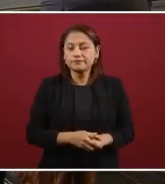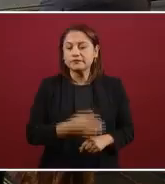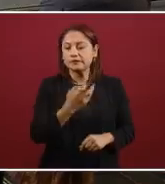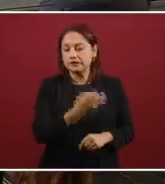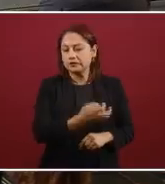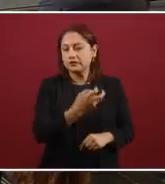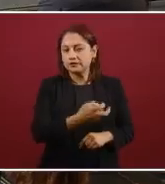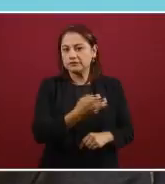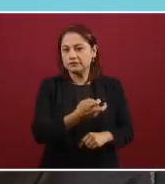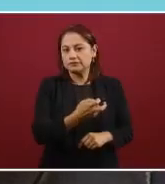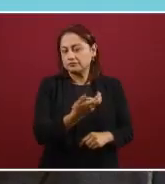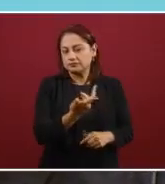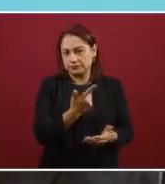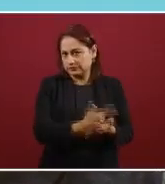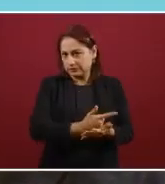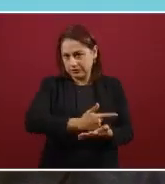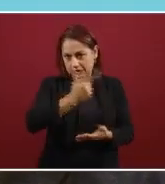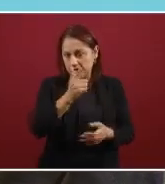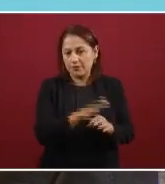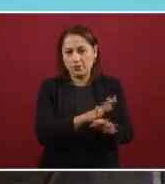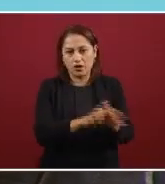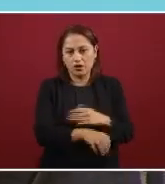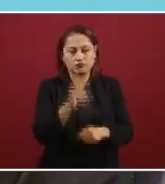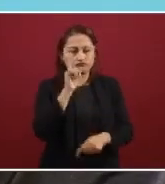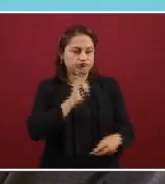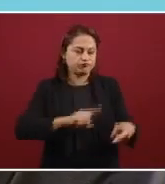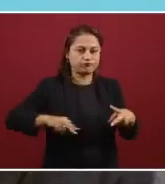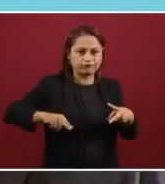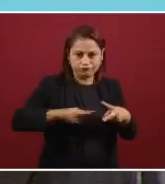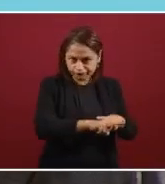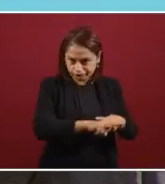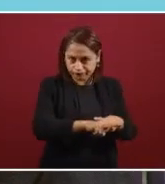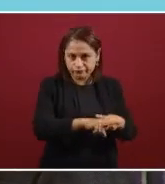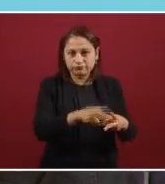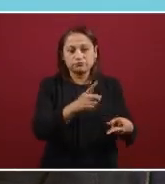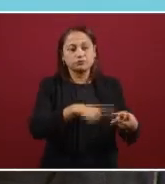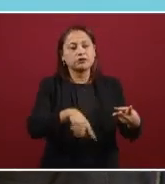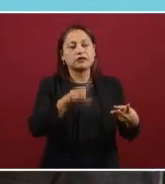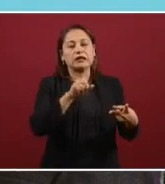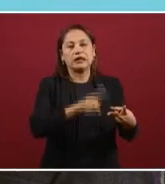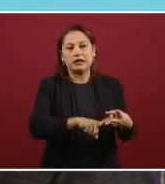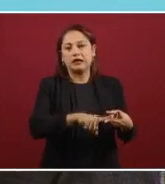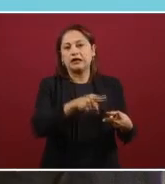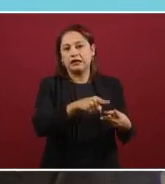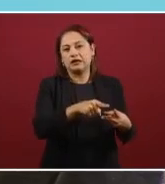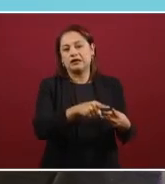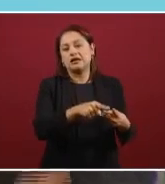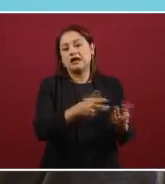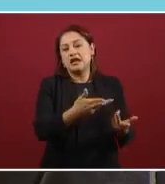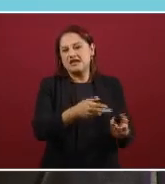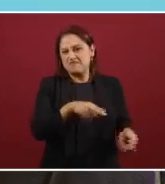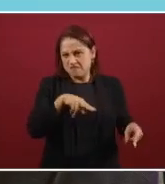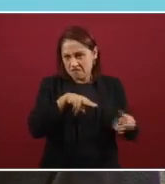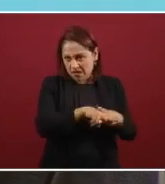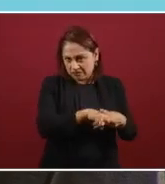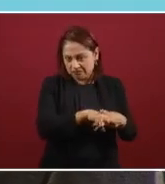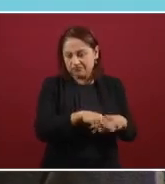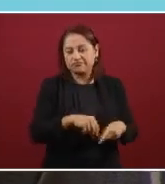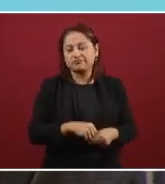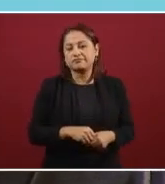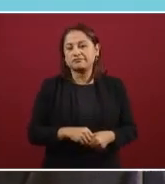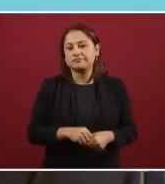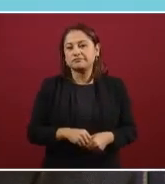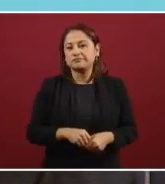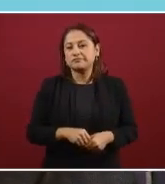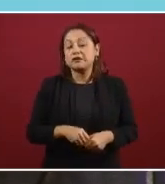lesivas, como puede ser el feminicidio, como puede ser el homicidio, pero también pasan por